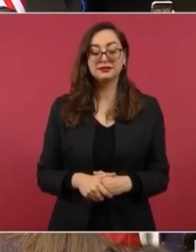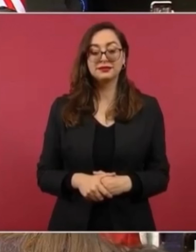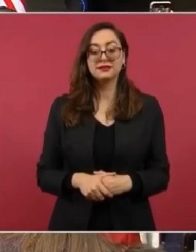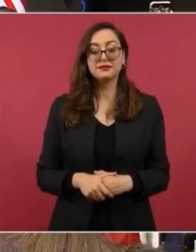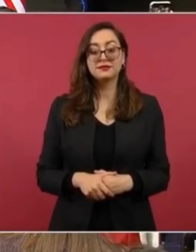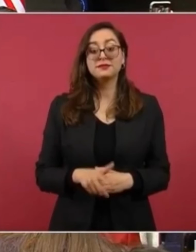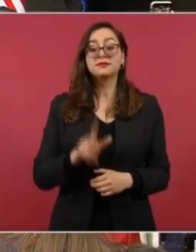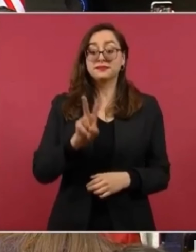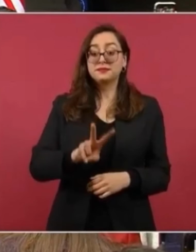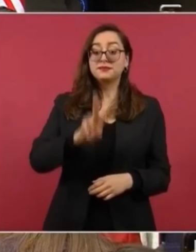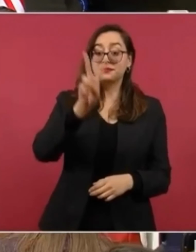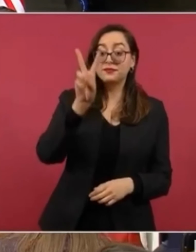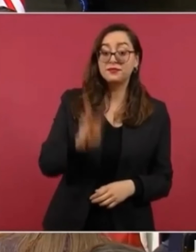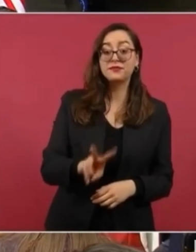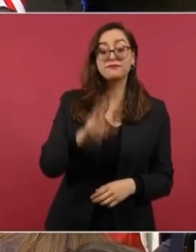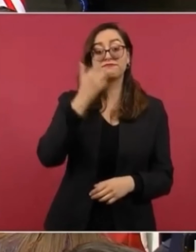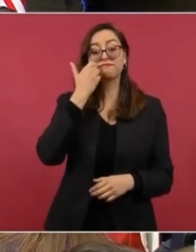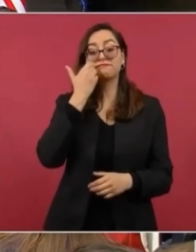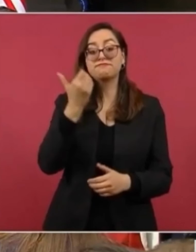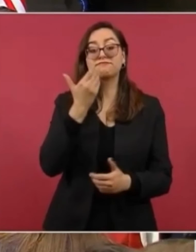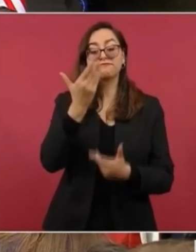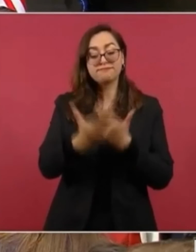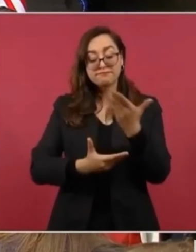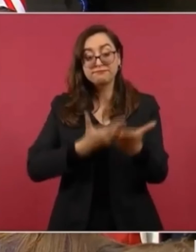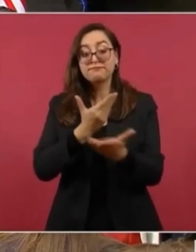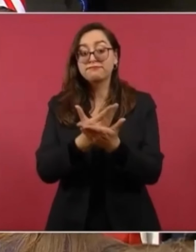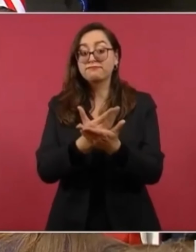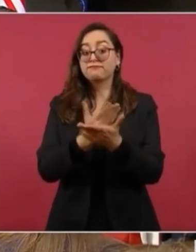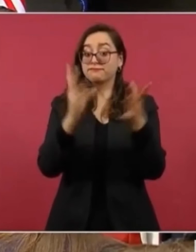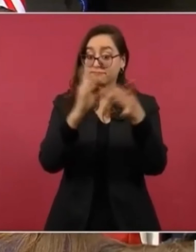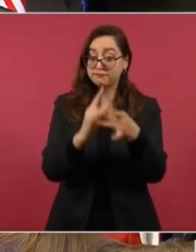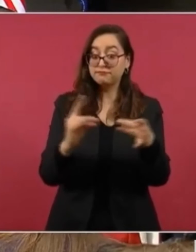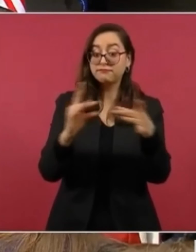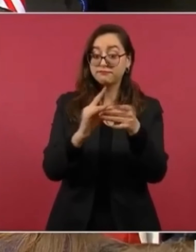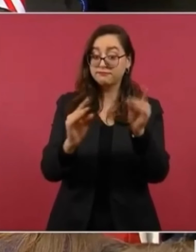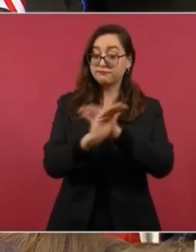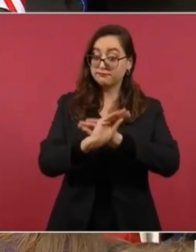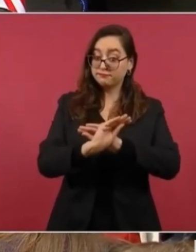quiero dejar de manifiesto que le he solicitado